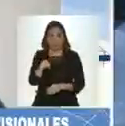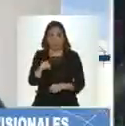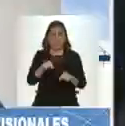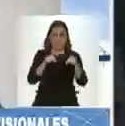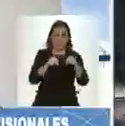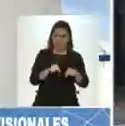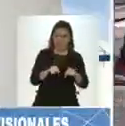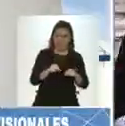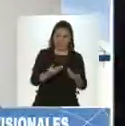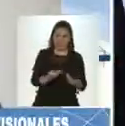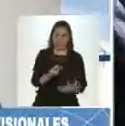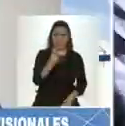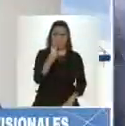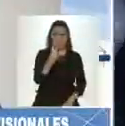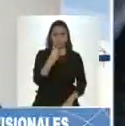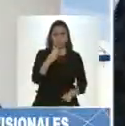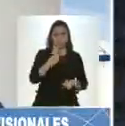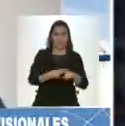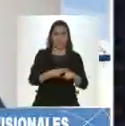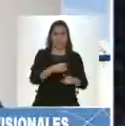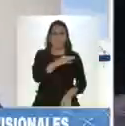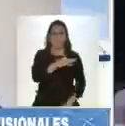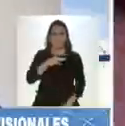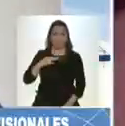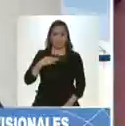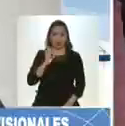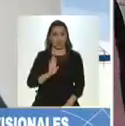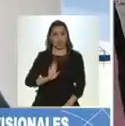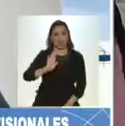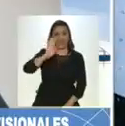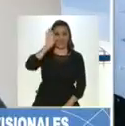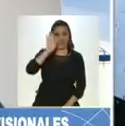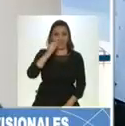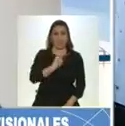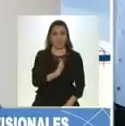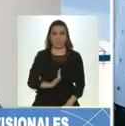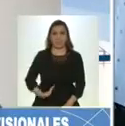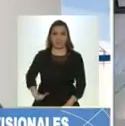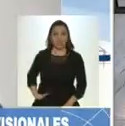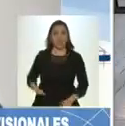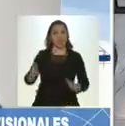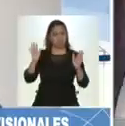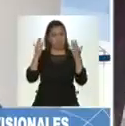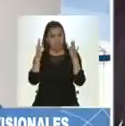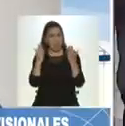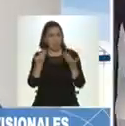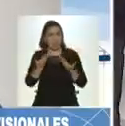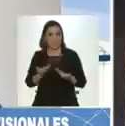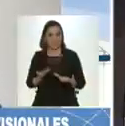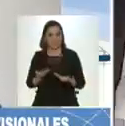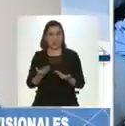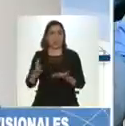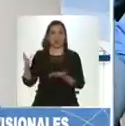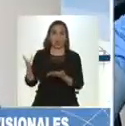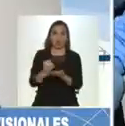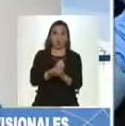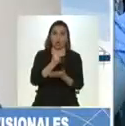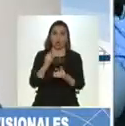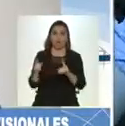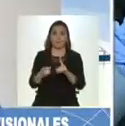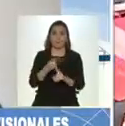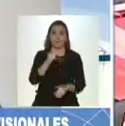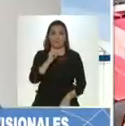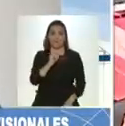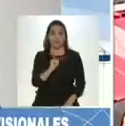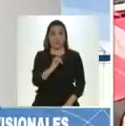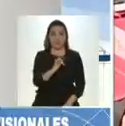cambio en lo que había sido su postura. Iban a apoyar finalmente una acusación constitucional contra el presidente de la República. Y durante la presente jornada también se ha confirmado